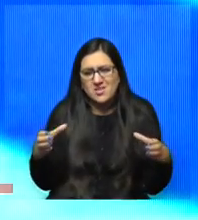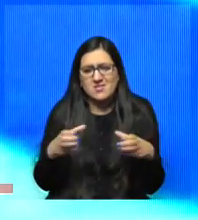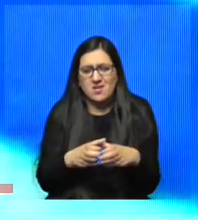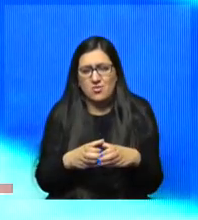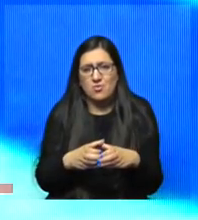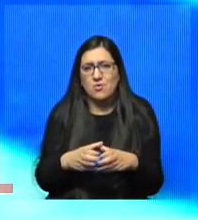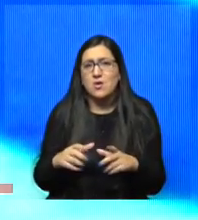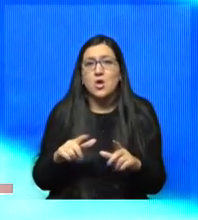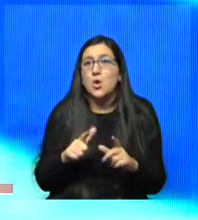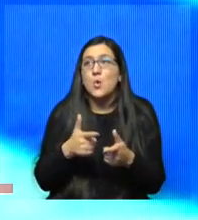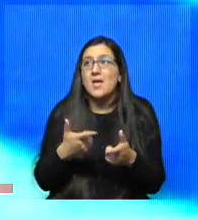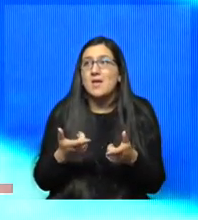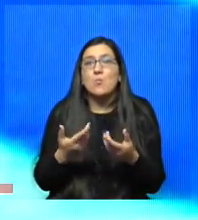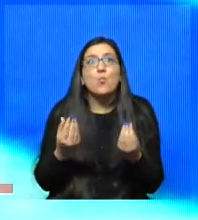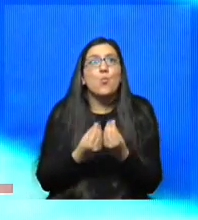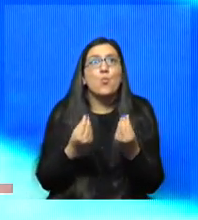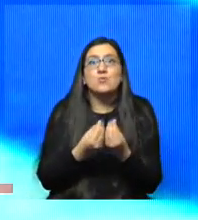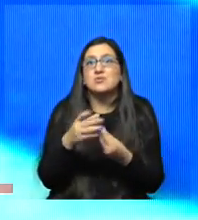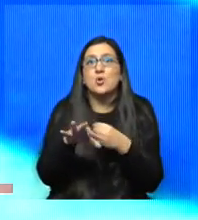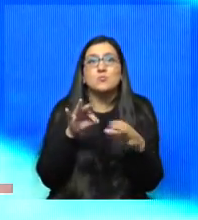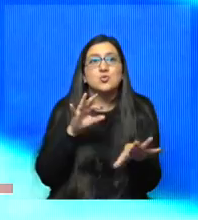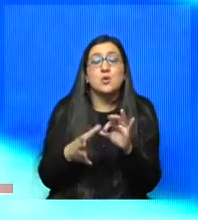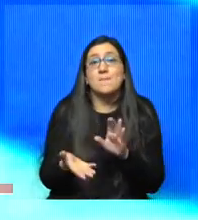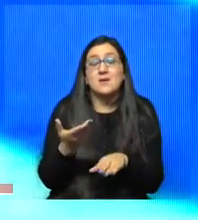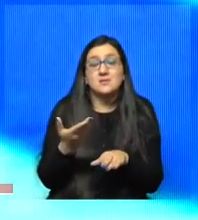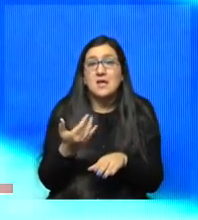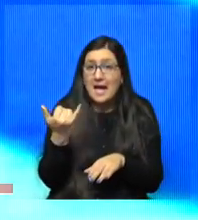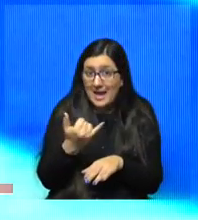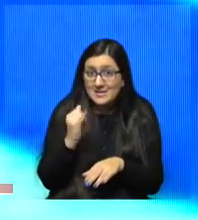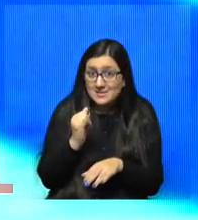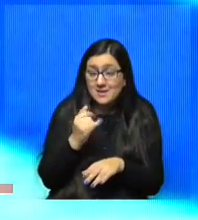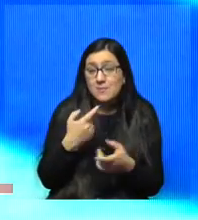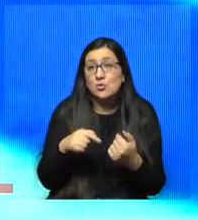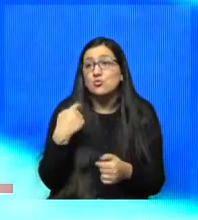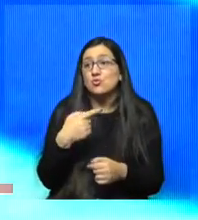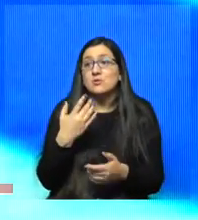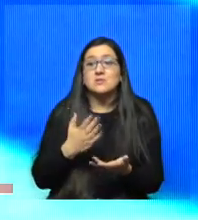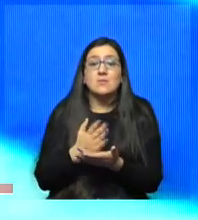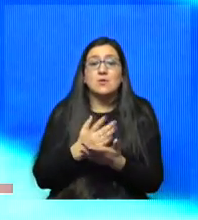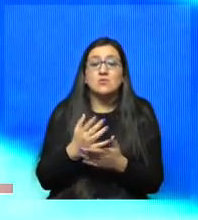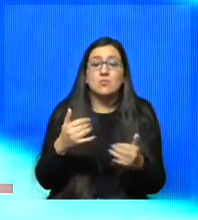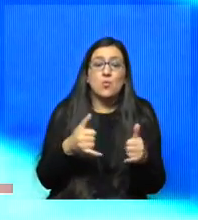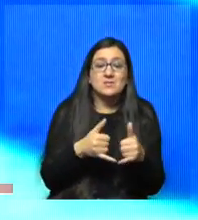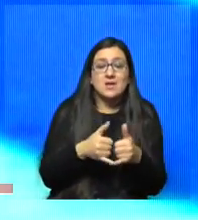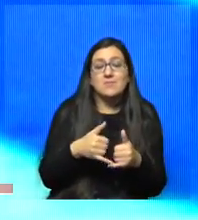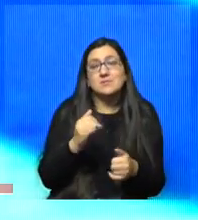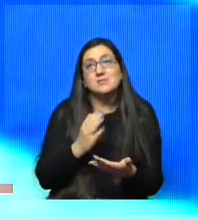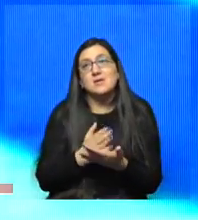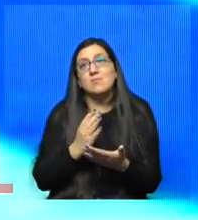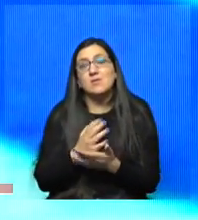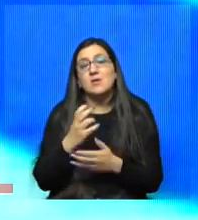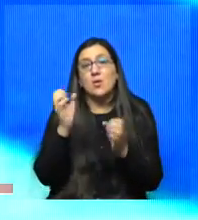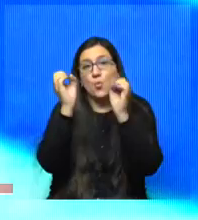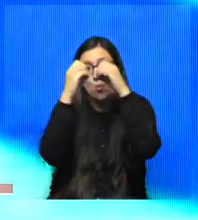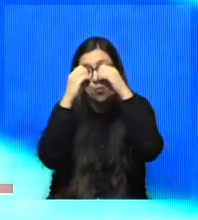no tenés muchas opciones más, aunque las haya en realidad, nosotros siempre usamos WhatsApp y siempre usamos el buscador de Google, el problema es